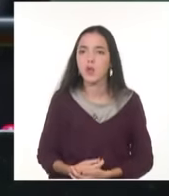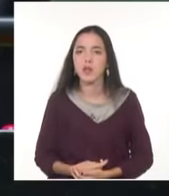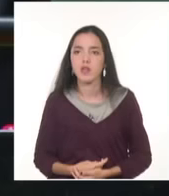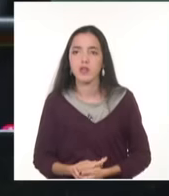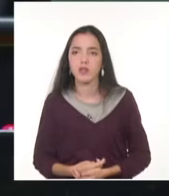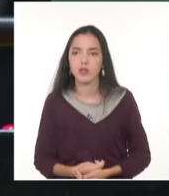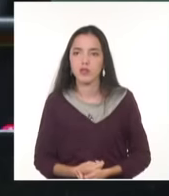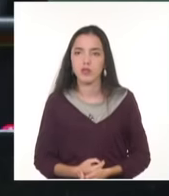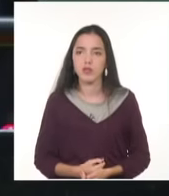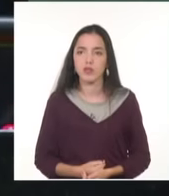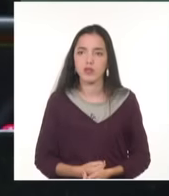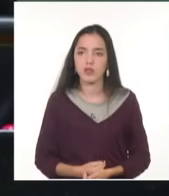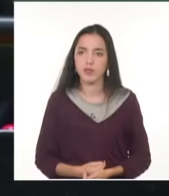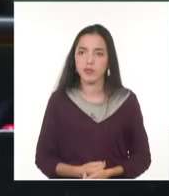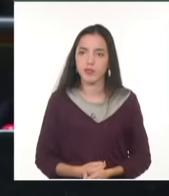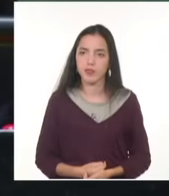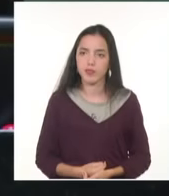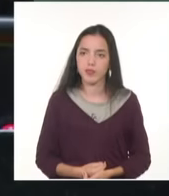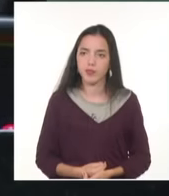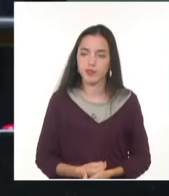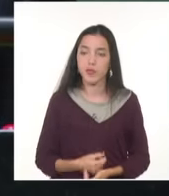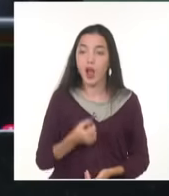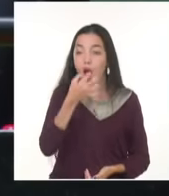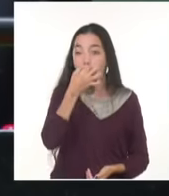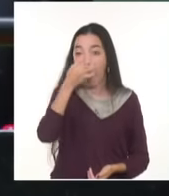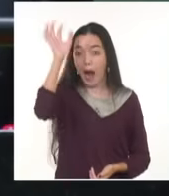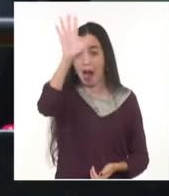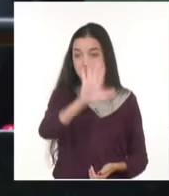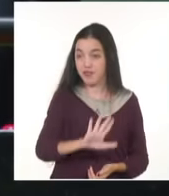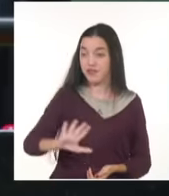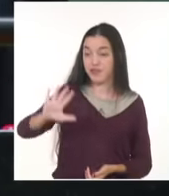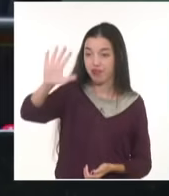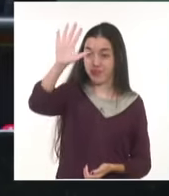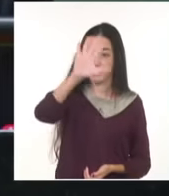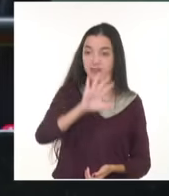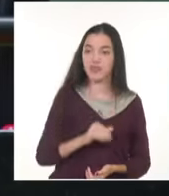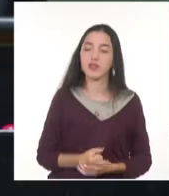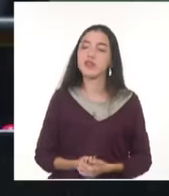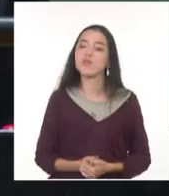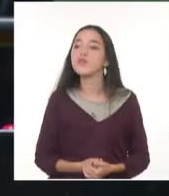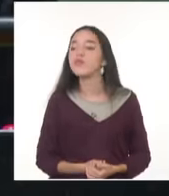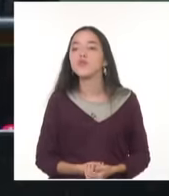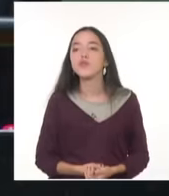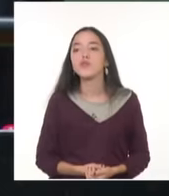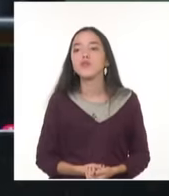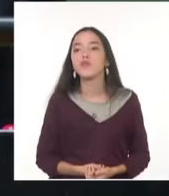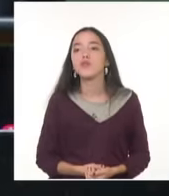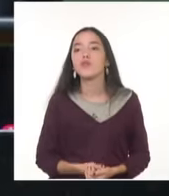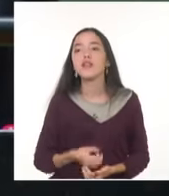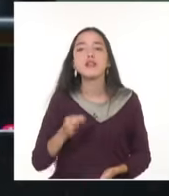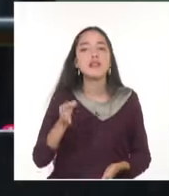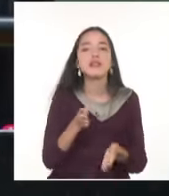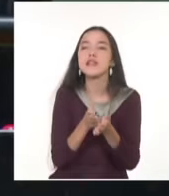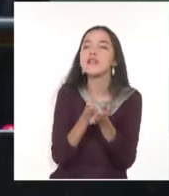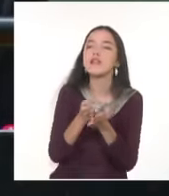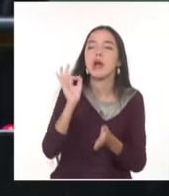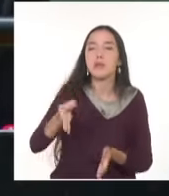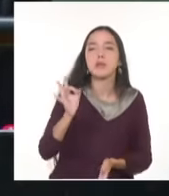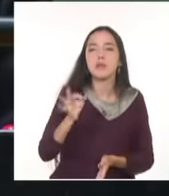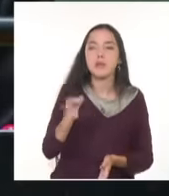garante. África, cuna de la humanidad, siempre podrá contar con